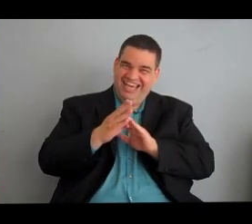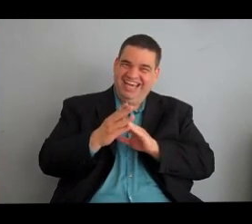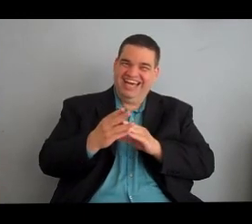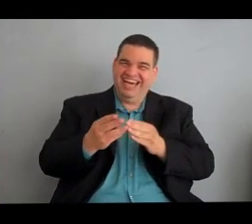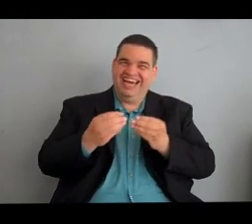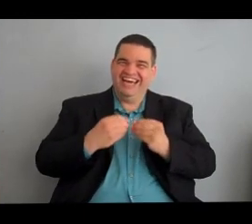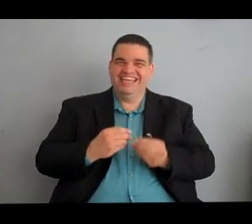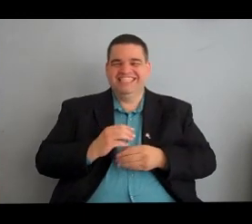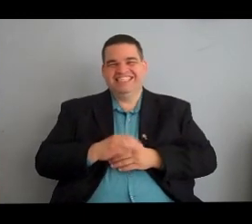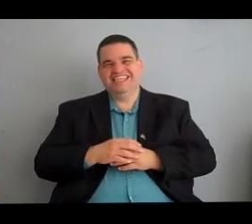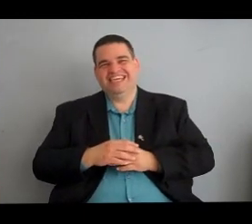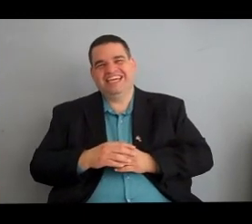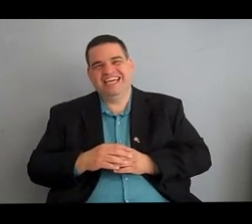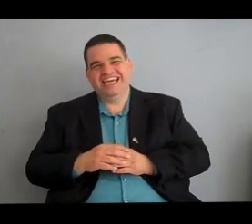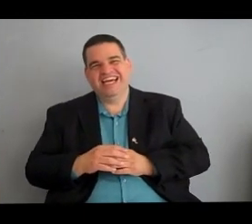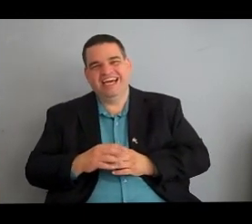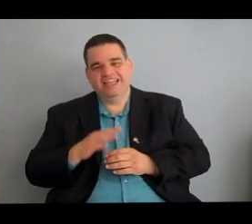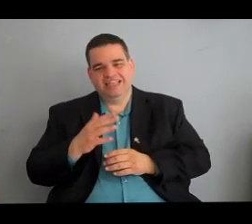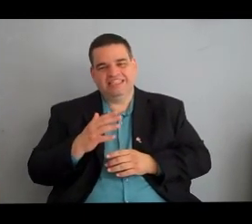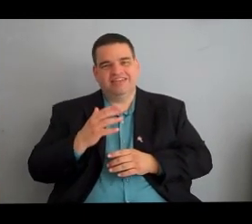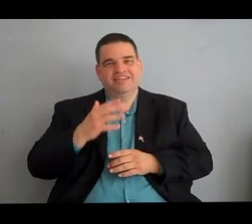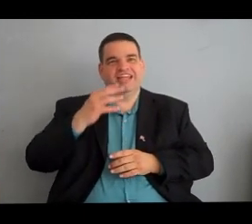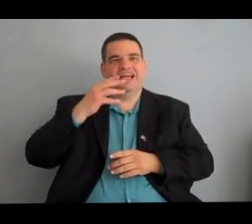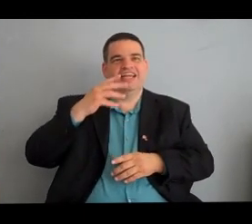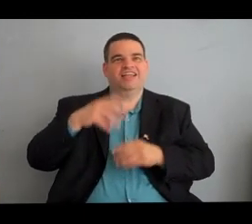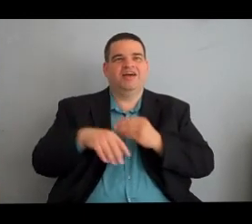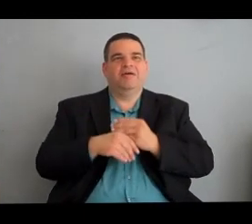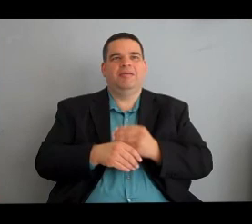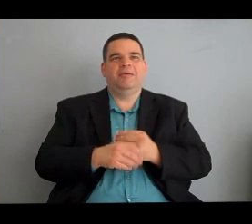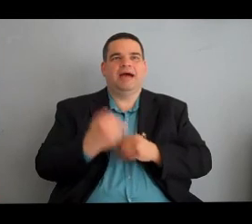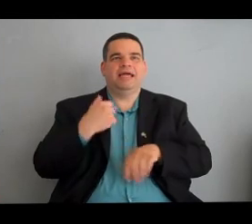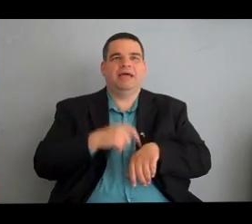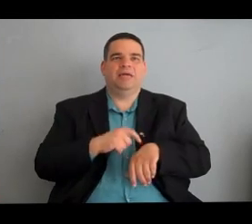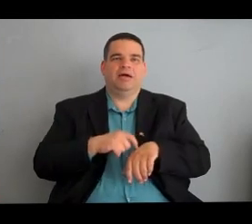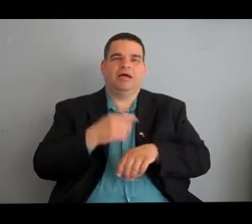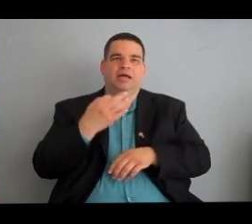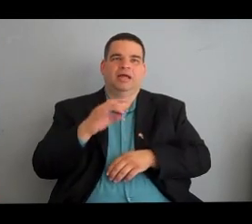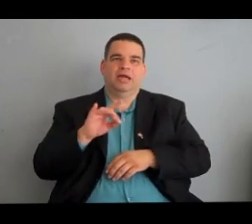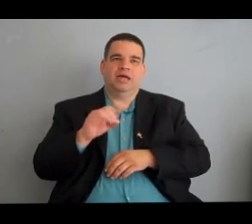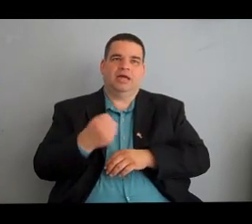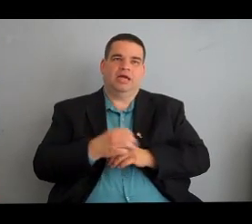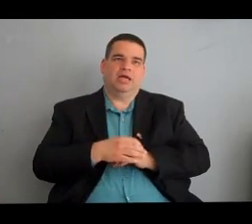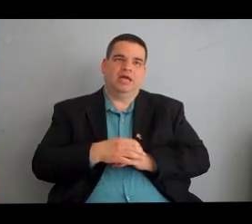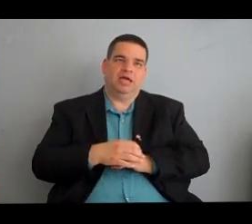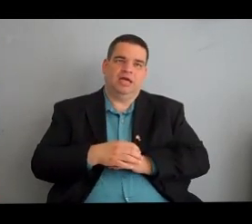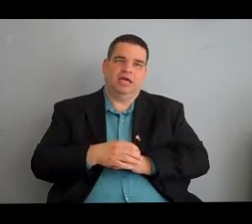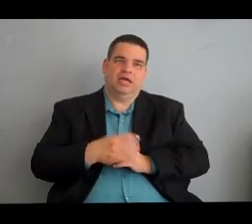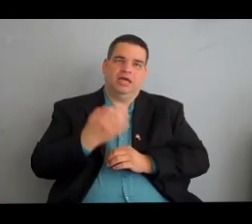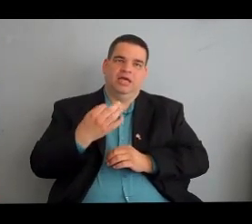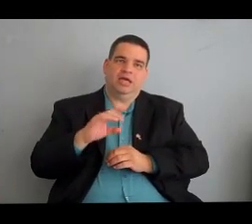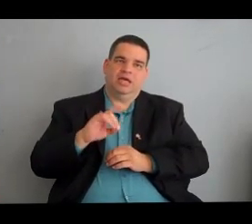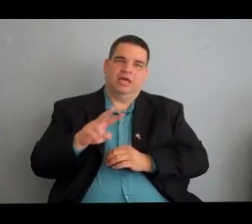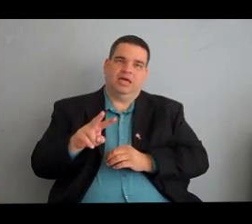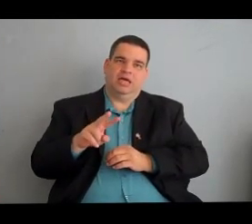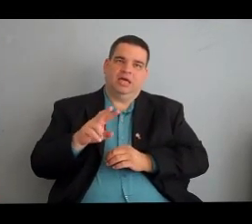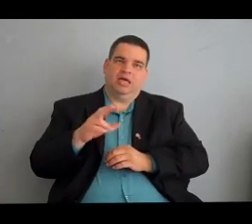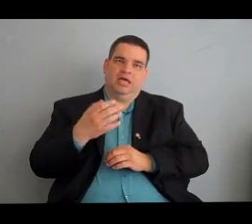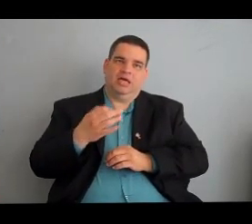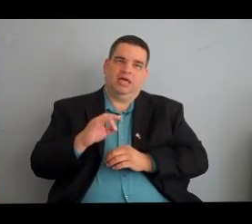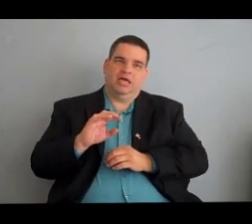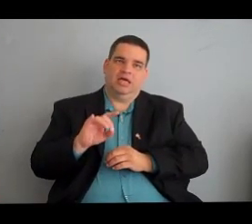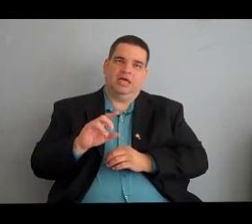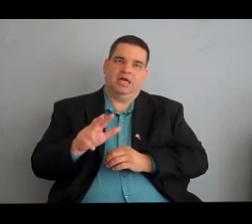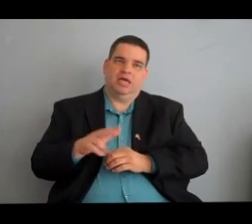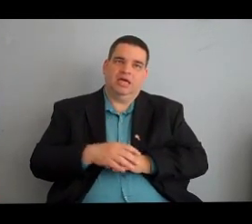de cinco en cinco. Y para la época aquella de los 80, 82, 83, uh-huh, pues ya yo estaba devengando mis